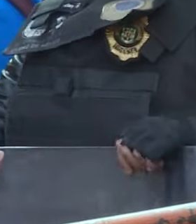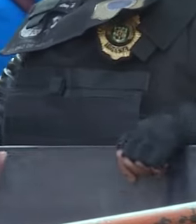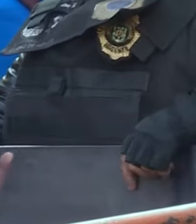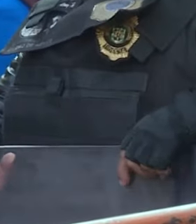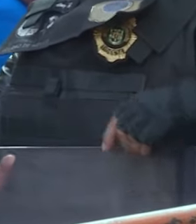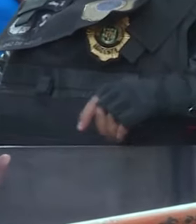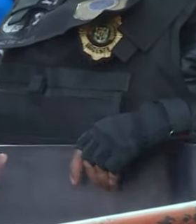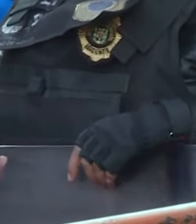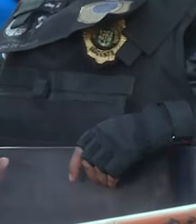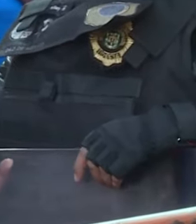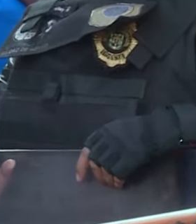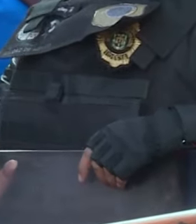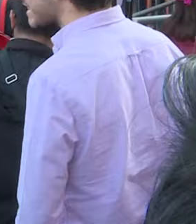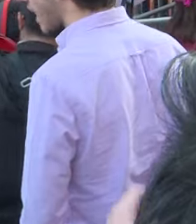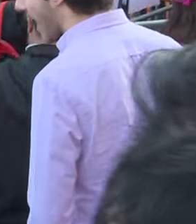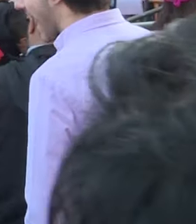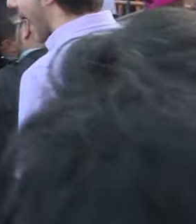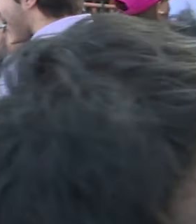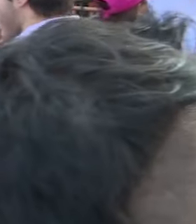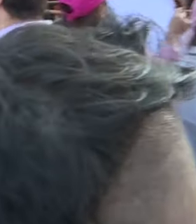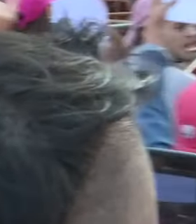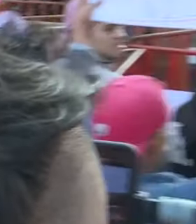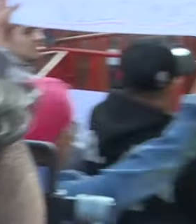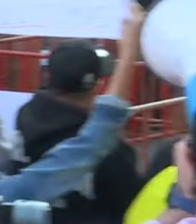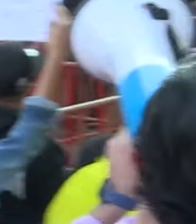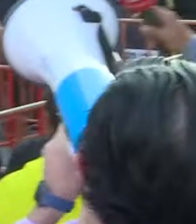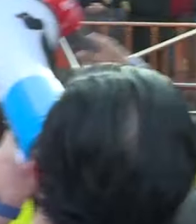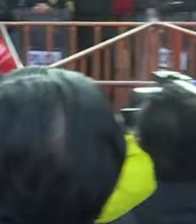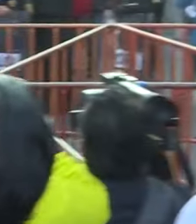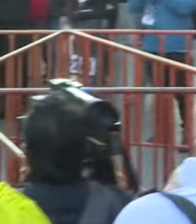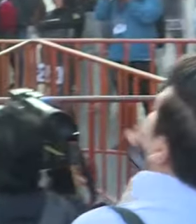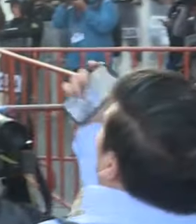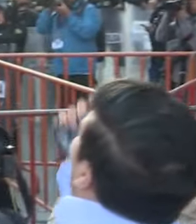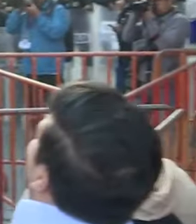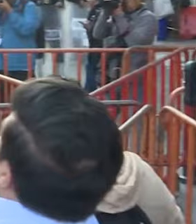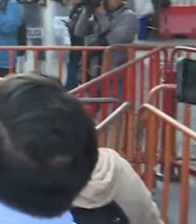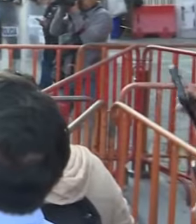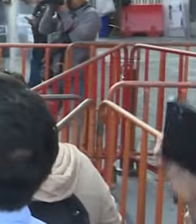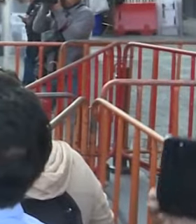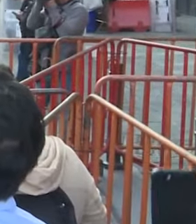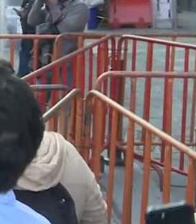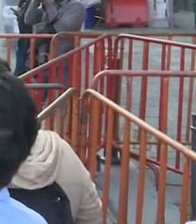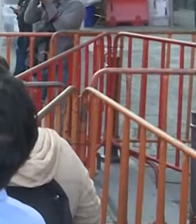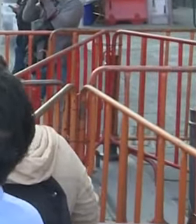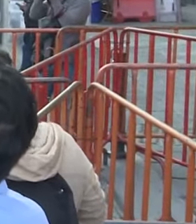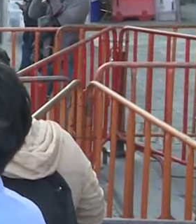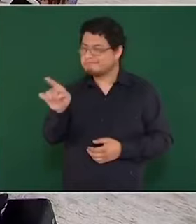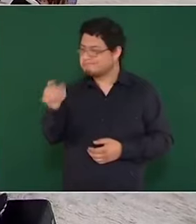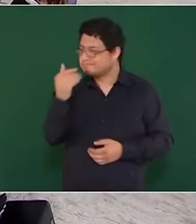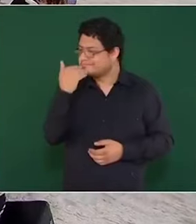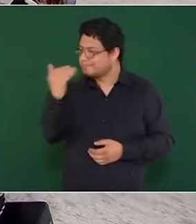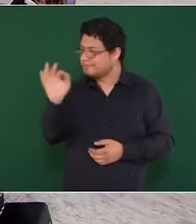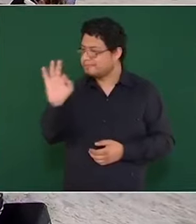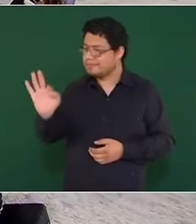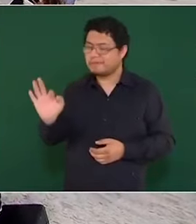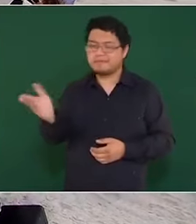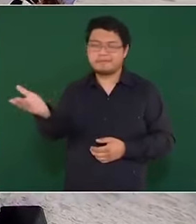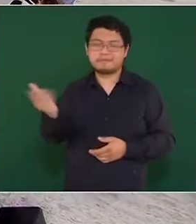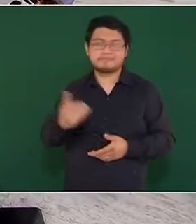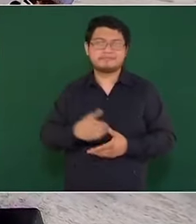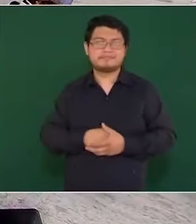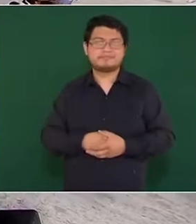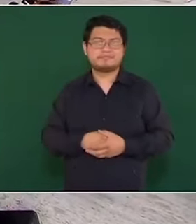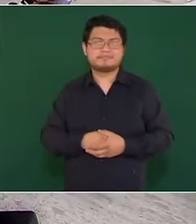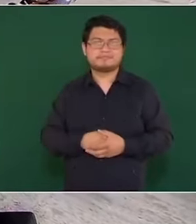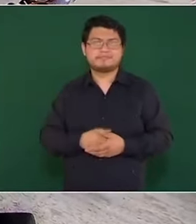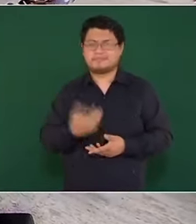a réplica y contestara a lo que el mandatario señaló el 5 de diciembre pasado. Acaba de decir la